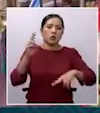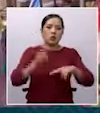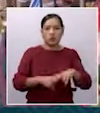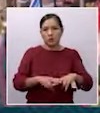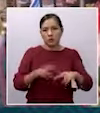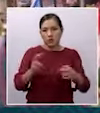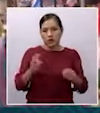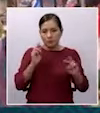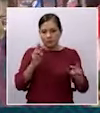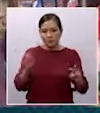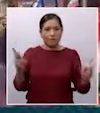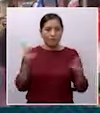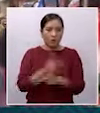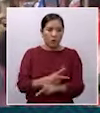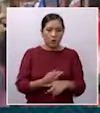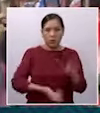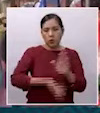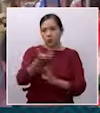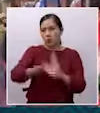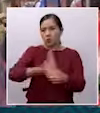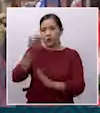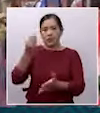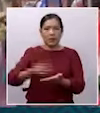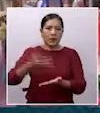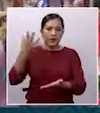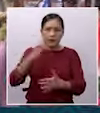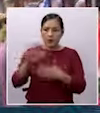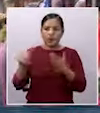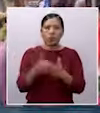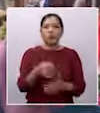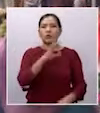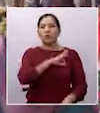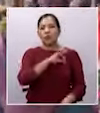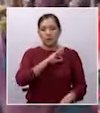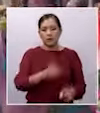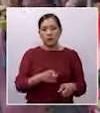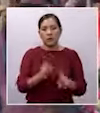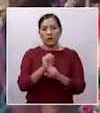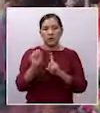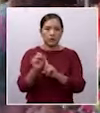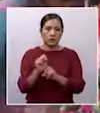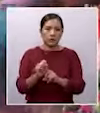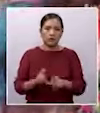manera indiscriminada, ¿no? Hay compañeros que se están aprovechando también de esta situación.